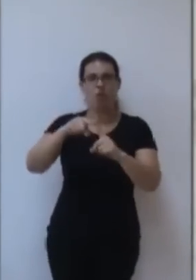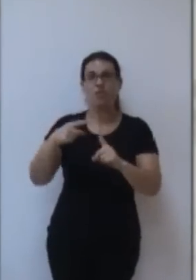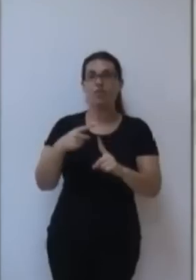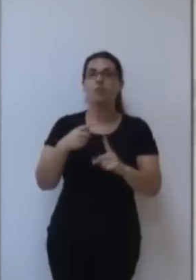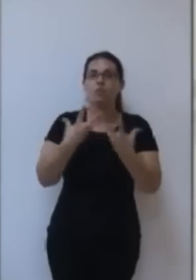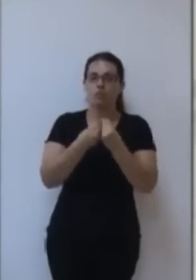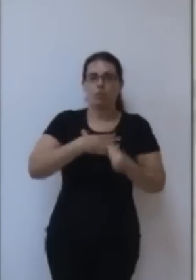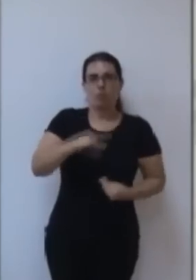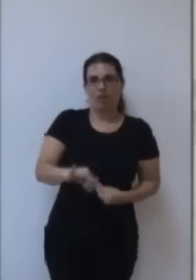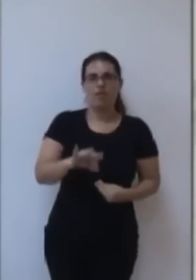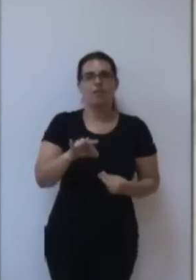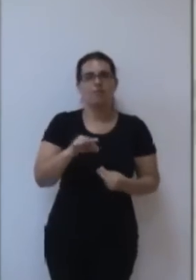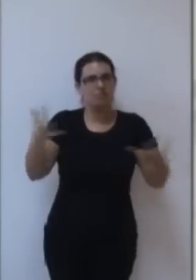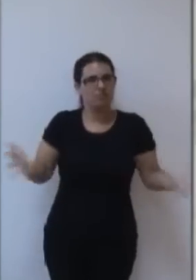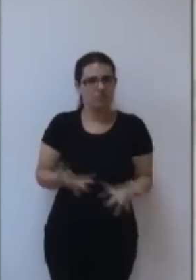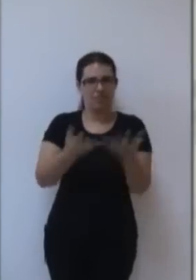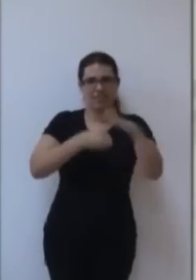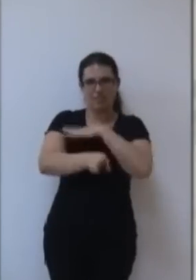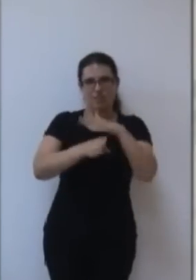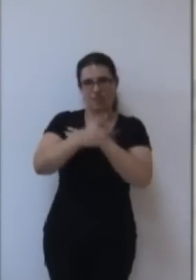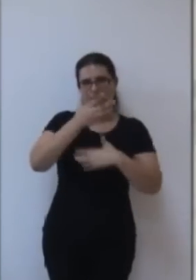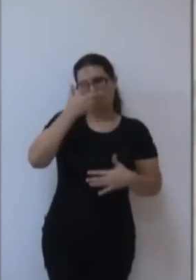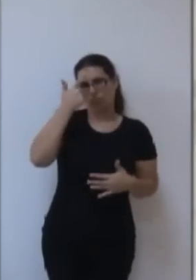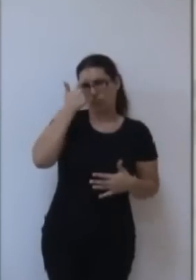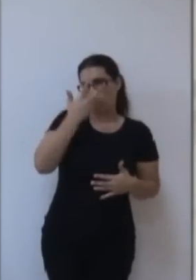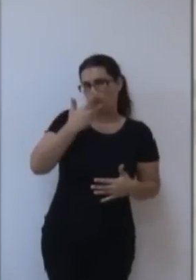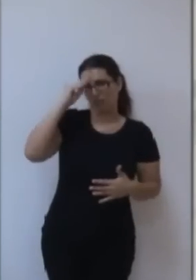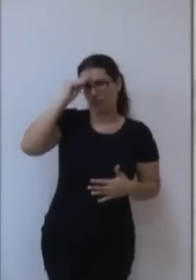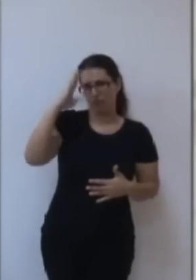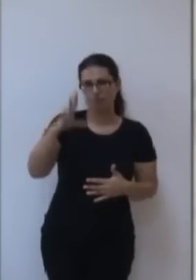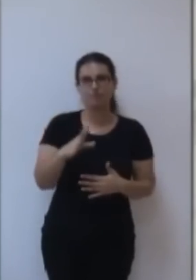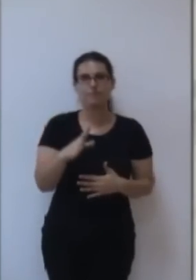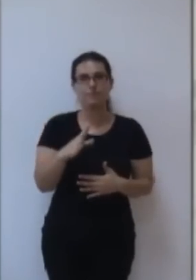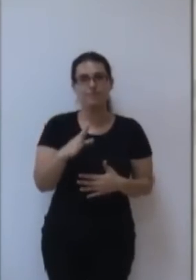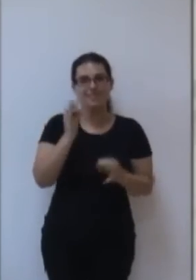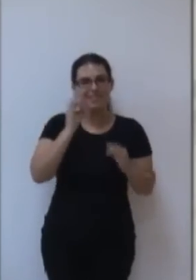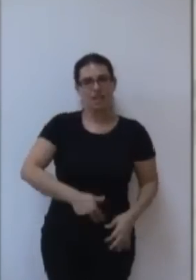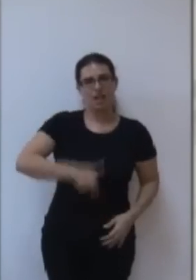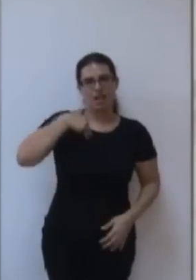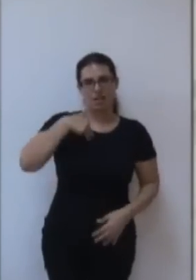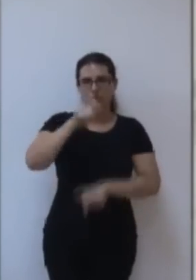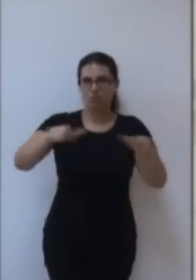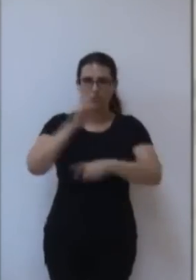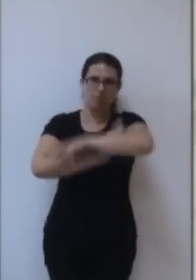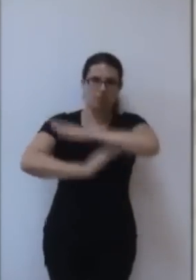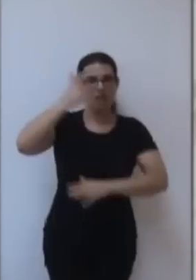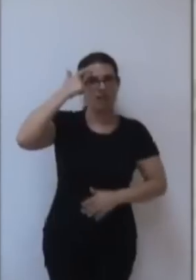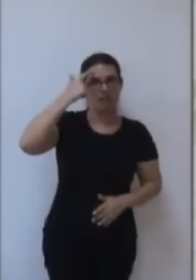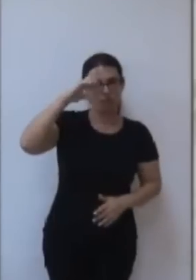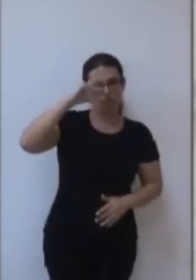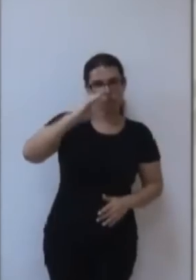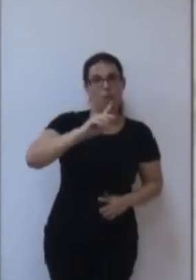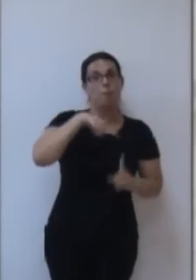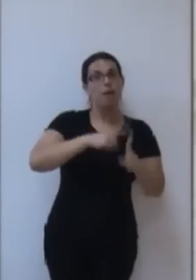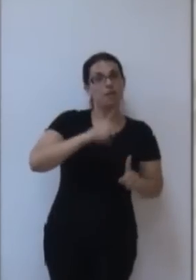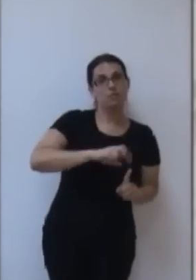accesibilidad cognitiva. Una realidad de máxima importancia no solo para las personas con discapacidad intelectual, sino para todos aquellos